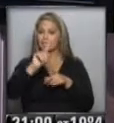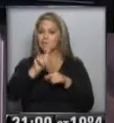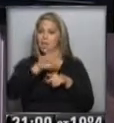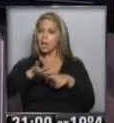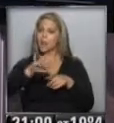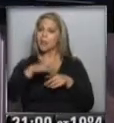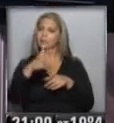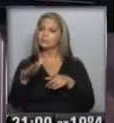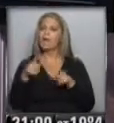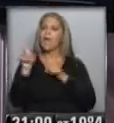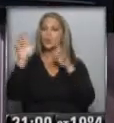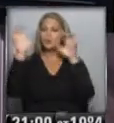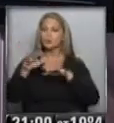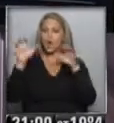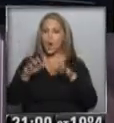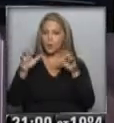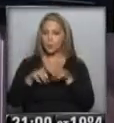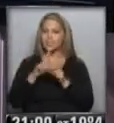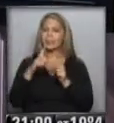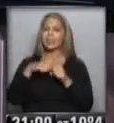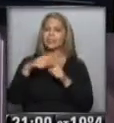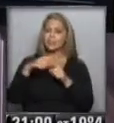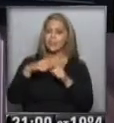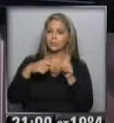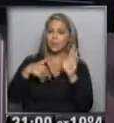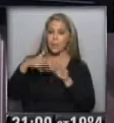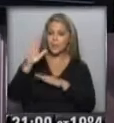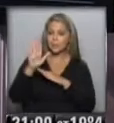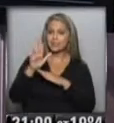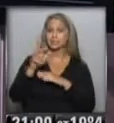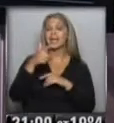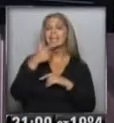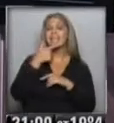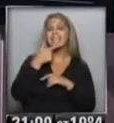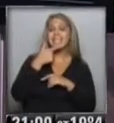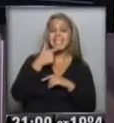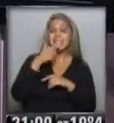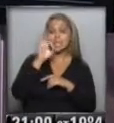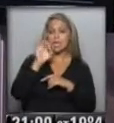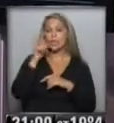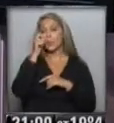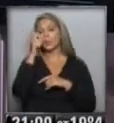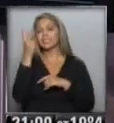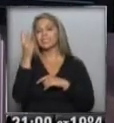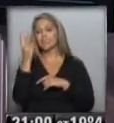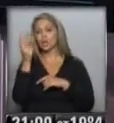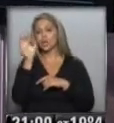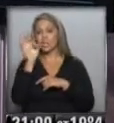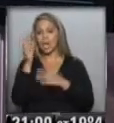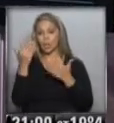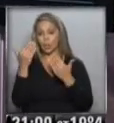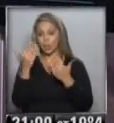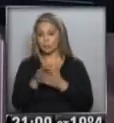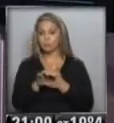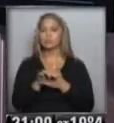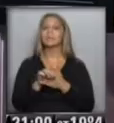región costera, con alguna tormenta en forma aislada, y temperaturas máximas que rondarán los 17 a 22 grados. Como siempre, la información la brinda el